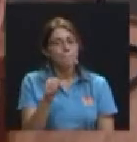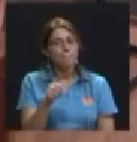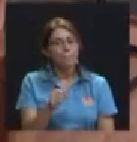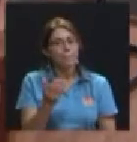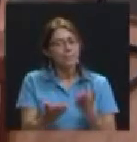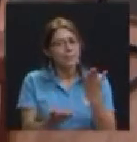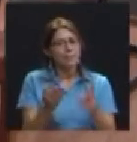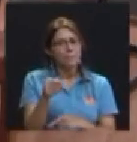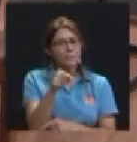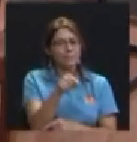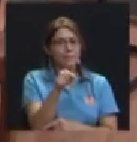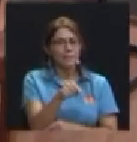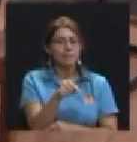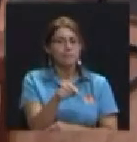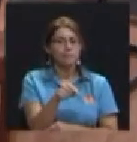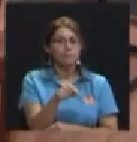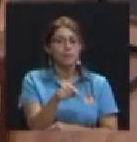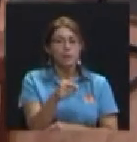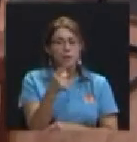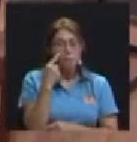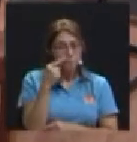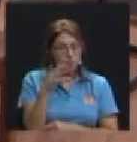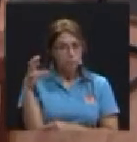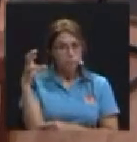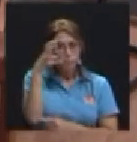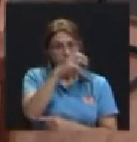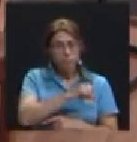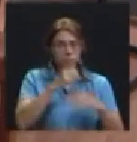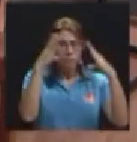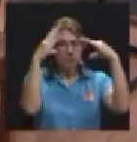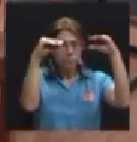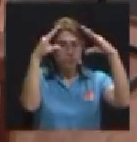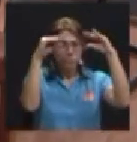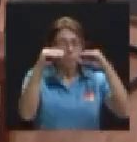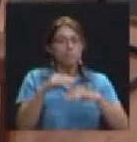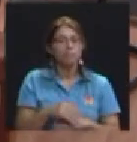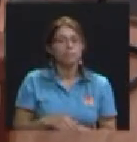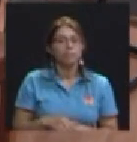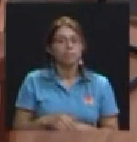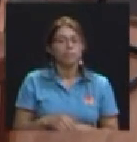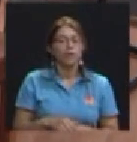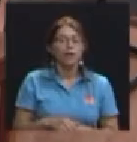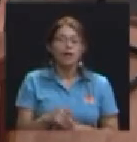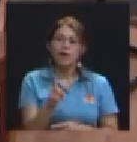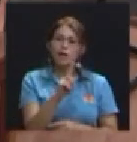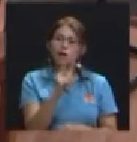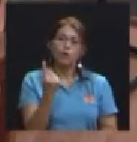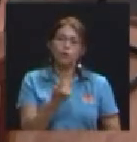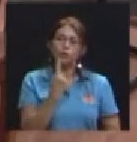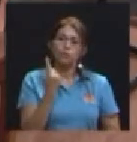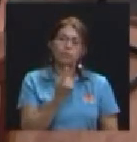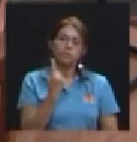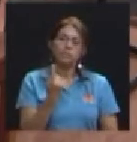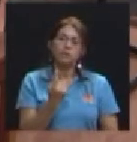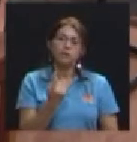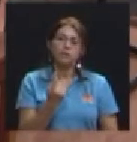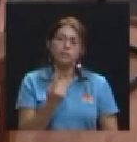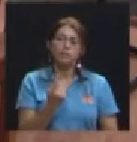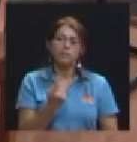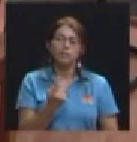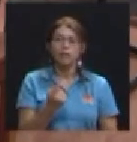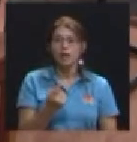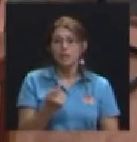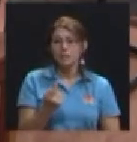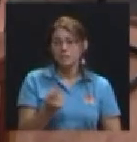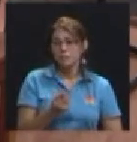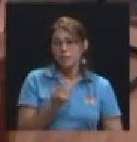algo que se observan también en los datos es que el cambio, o sea, no solamente se da en los